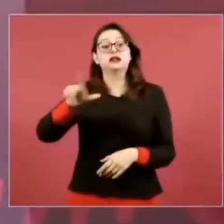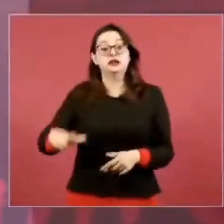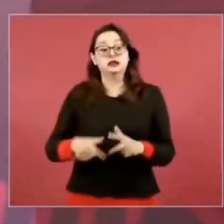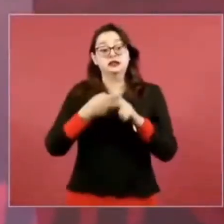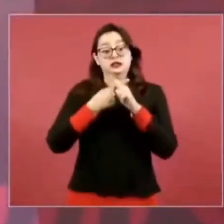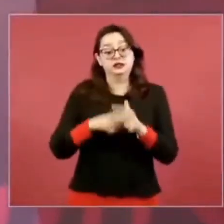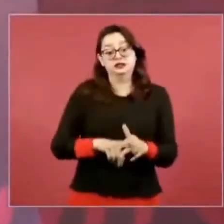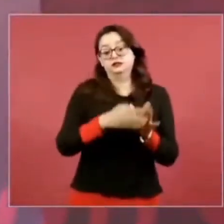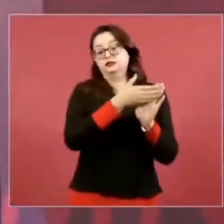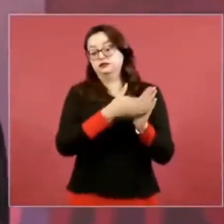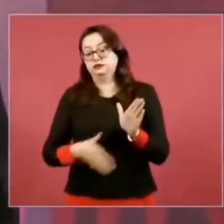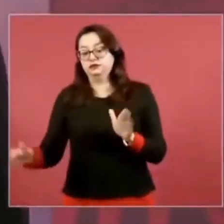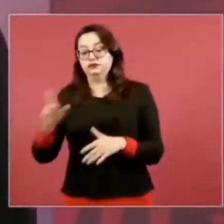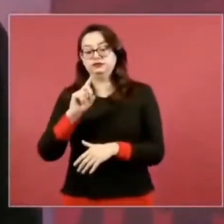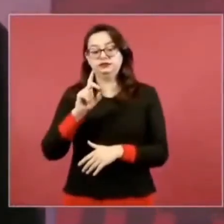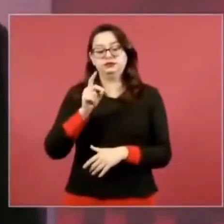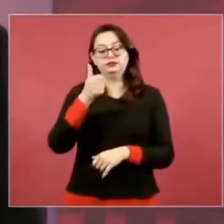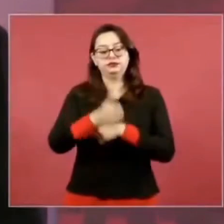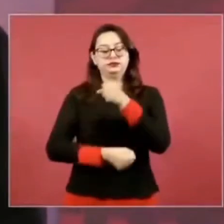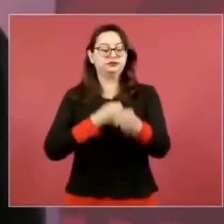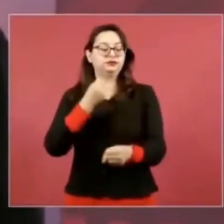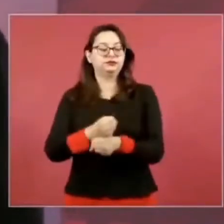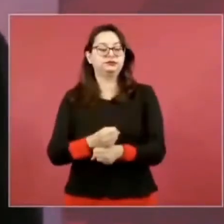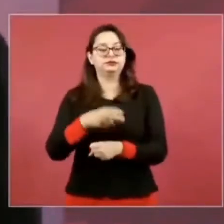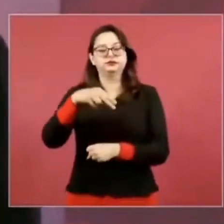que ya para qué